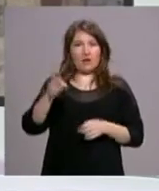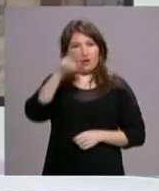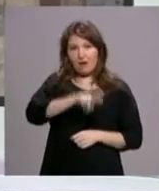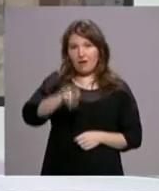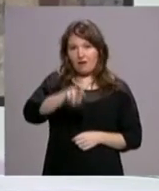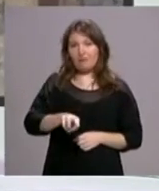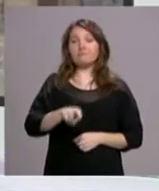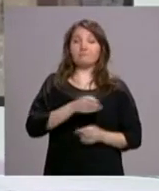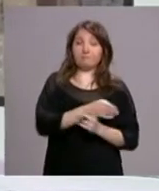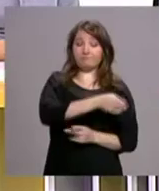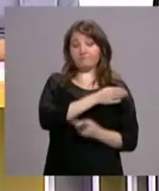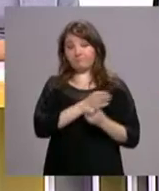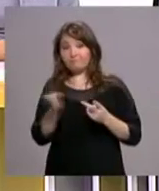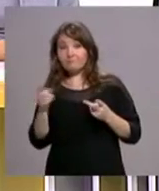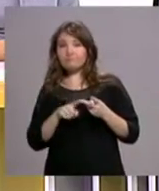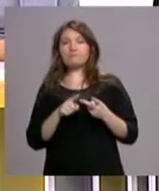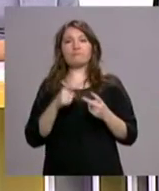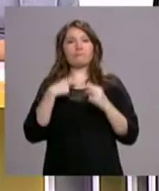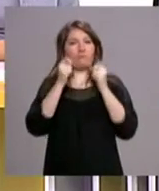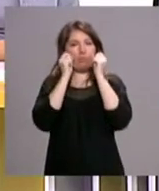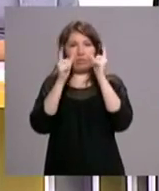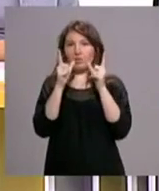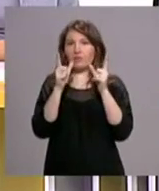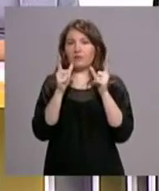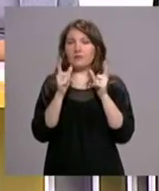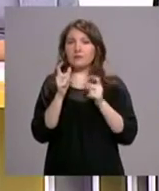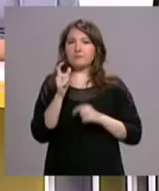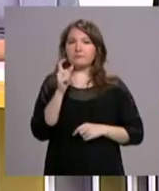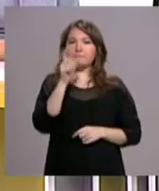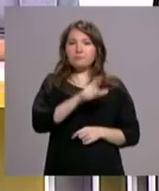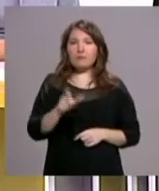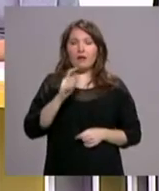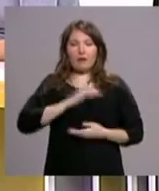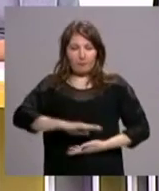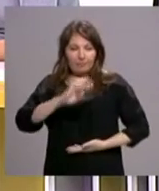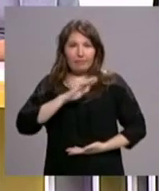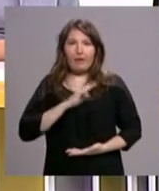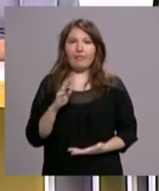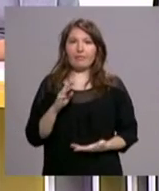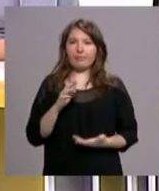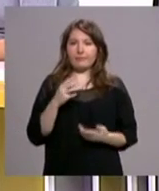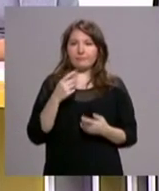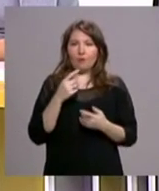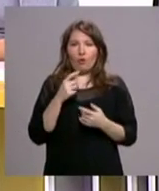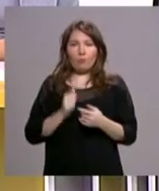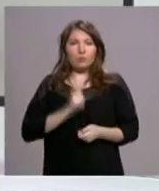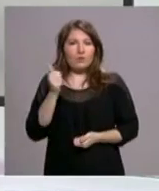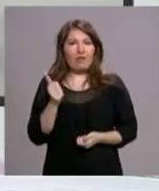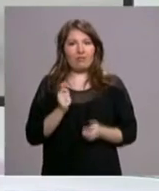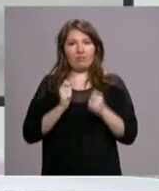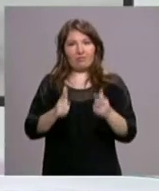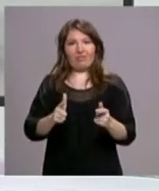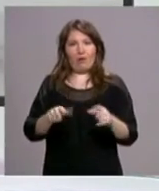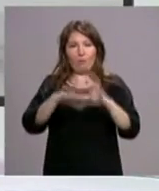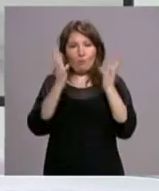y en positivo despertar potencialidades y capacidades que activen la globalización de la